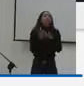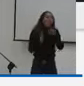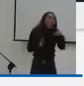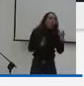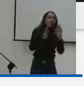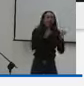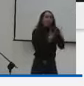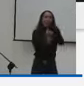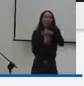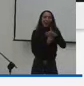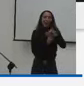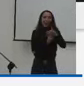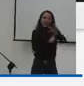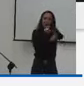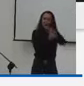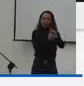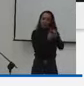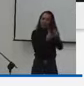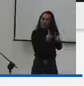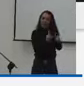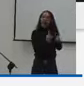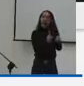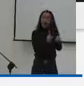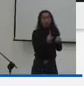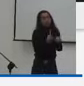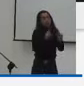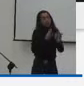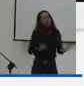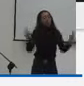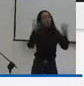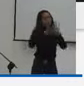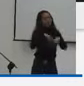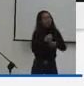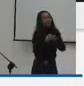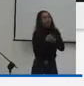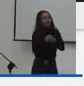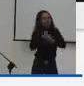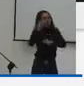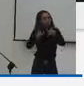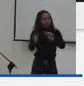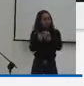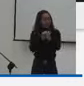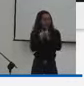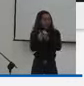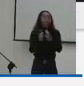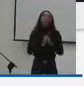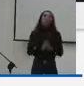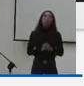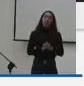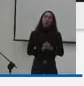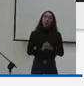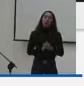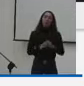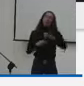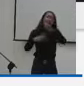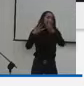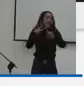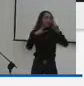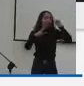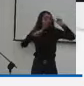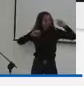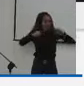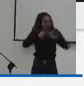social para nuestros deportistas, que por supuesto viene siendo un apoyo bastante importante, la capacitación, los